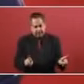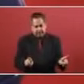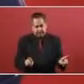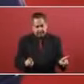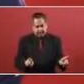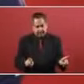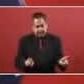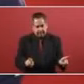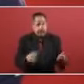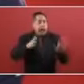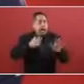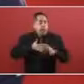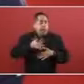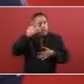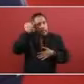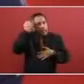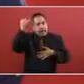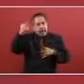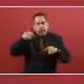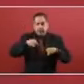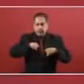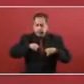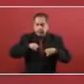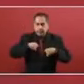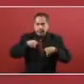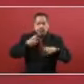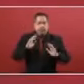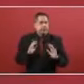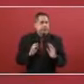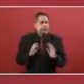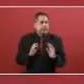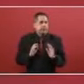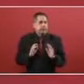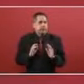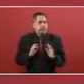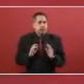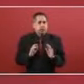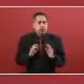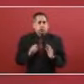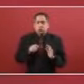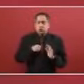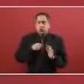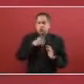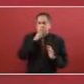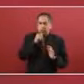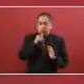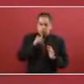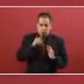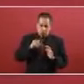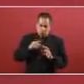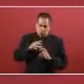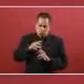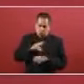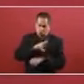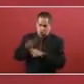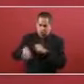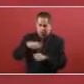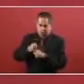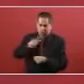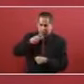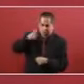Además, es mi punto de vista, o sea, ni no tengo la verdad